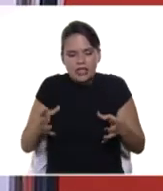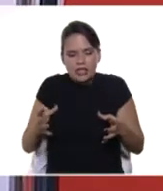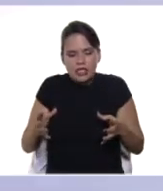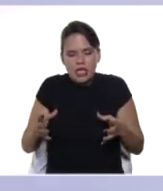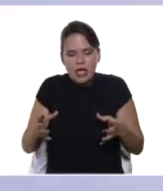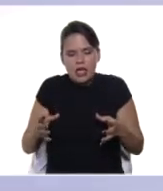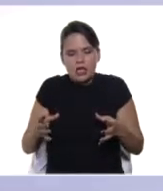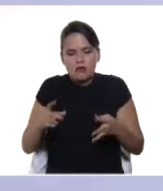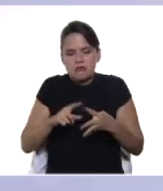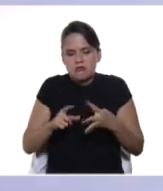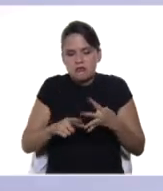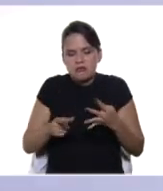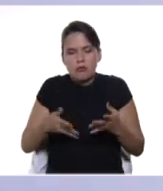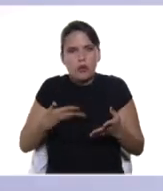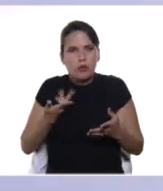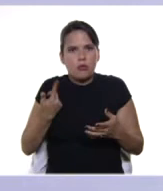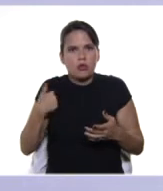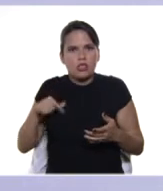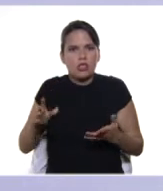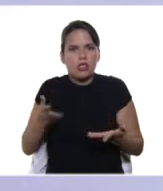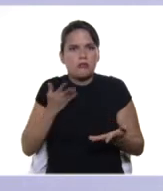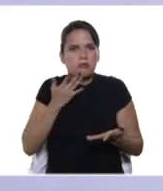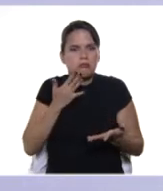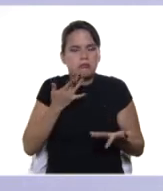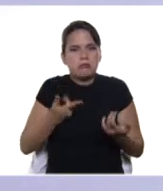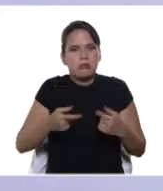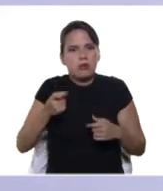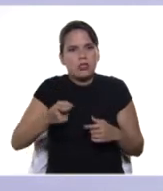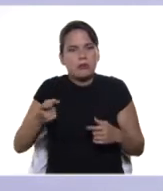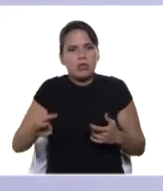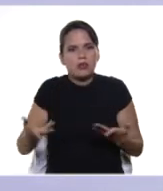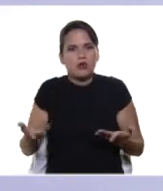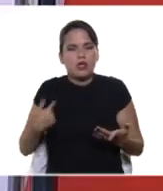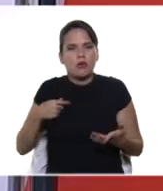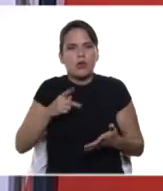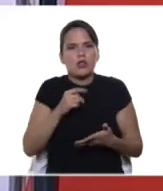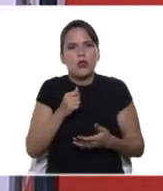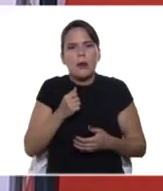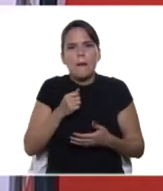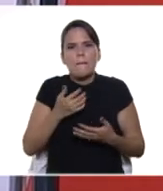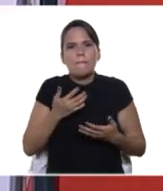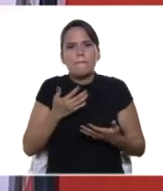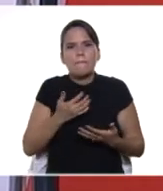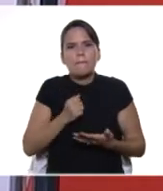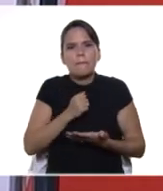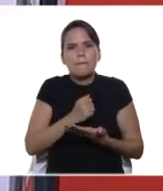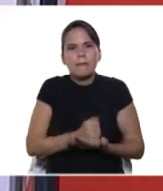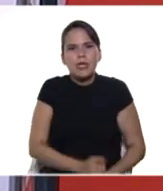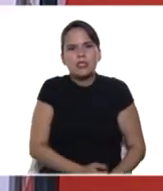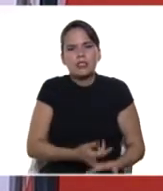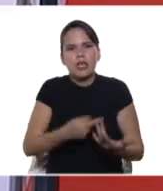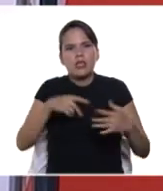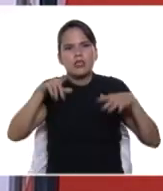que nosotros podemos tener. Por ejemplo, una persona cuando pesa 70